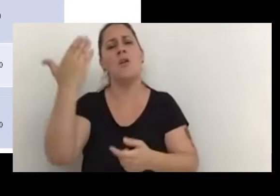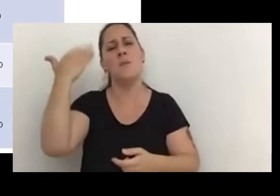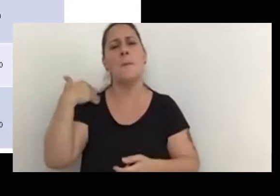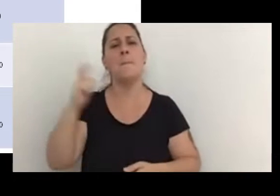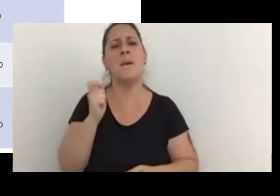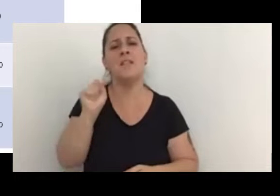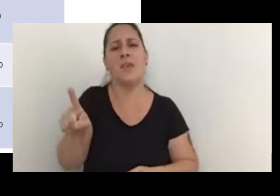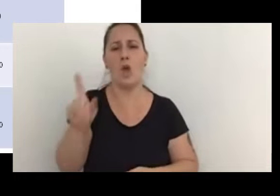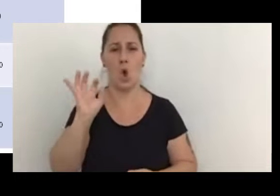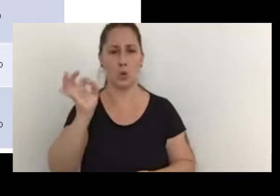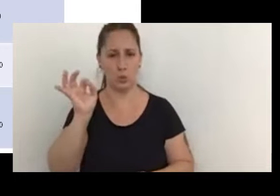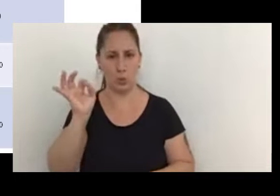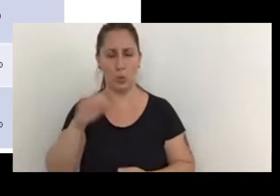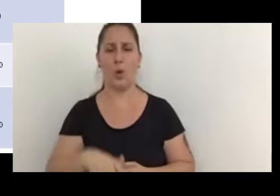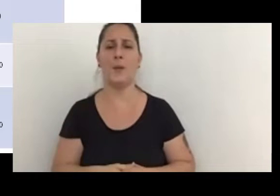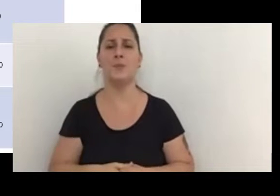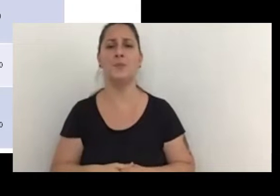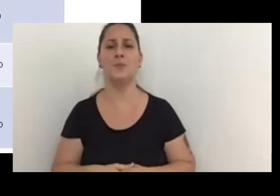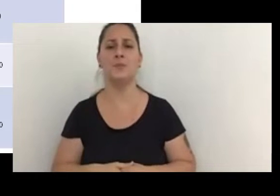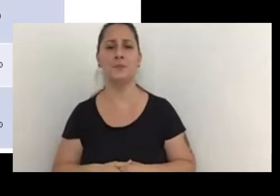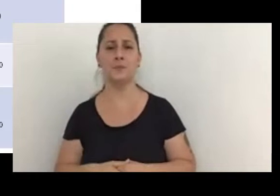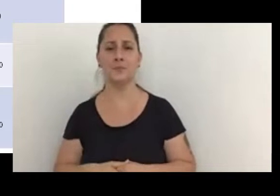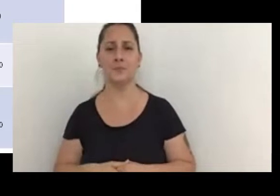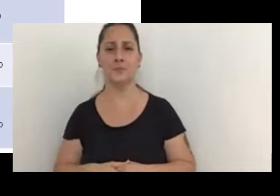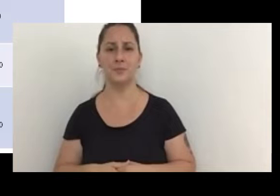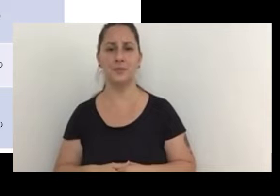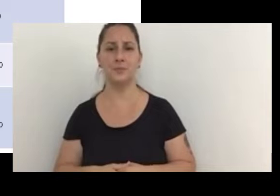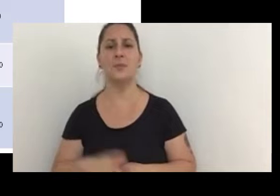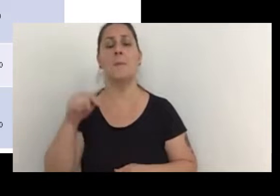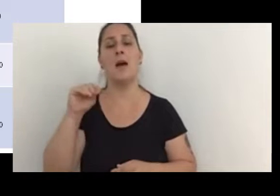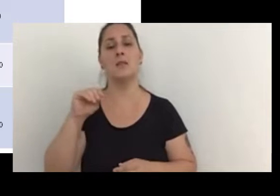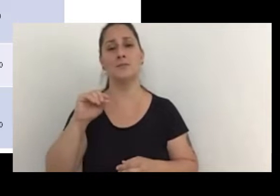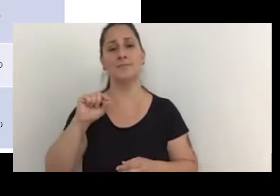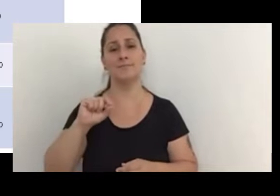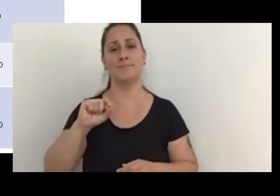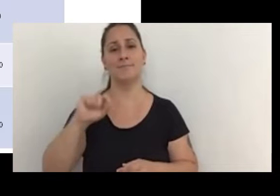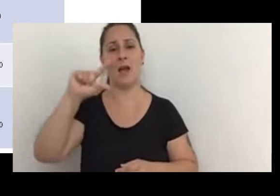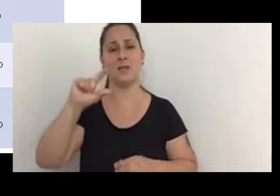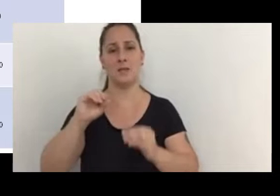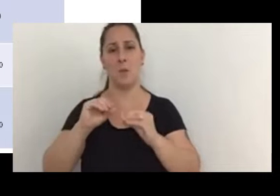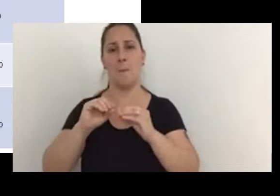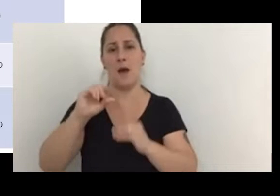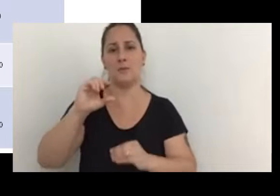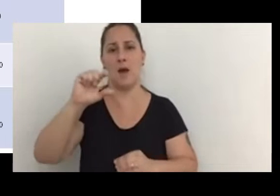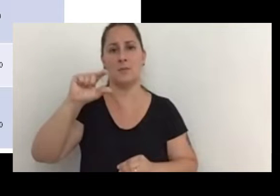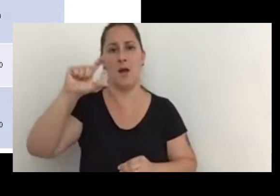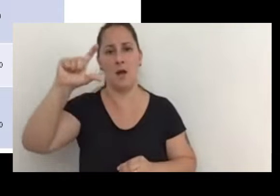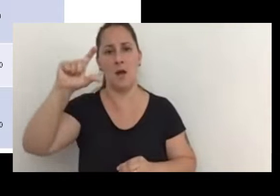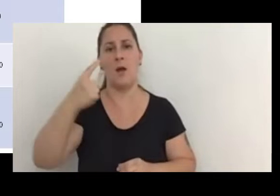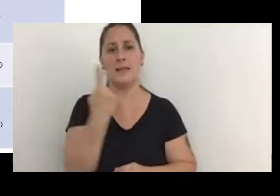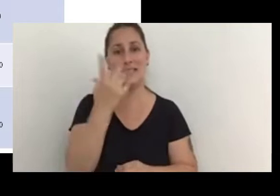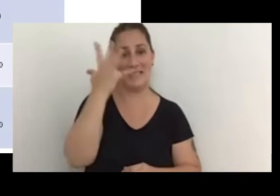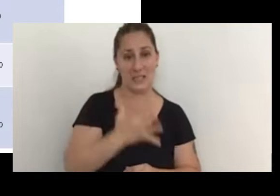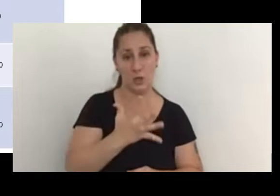octubre, los cuales, digamos, incrementan acumulativamente, primero en un 5%, luego en